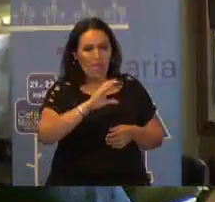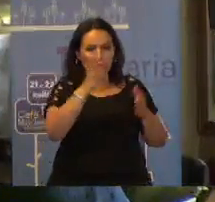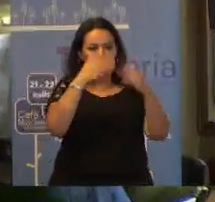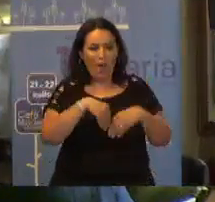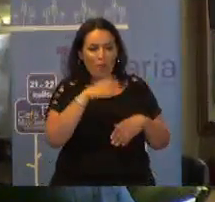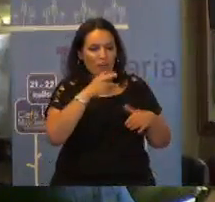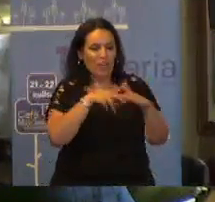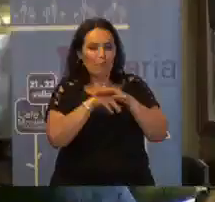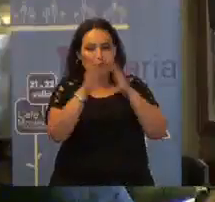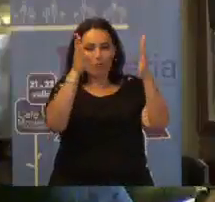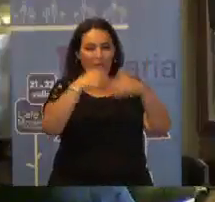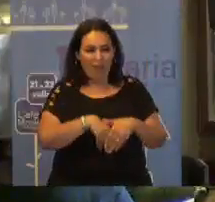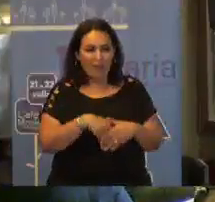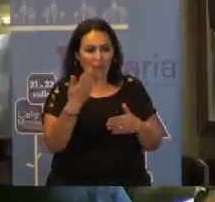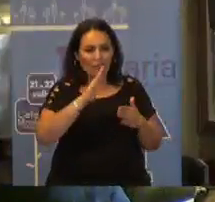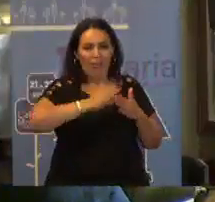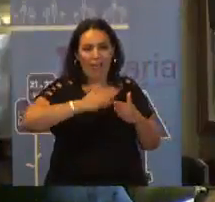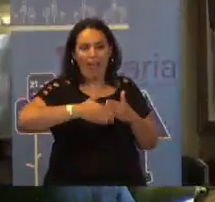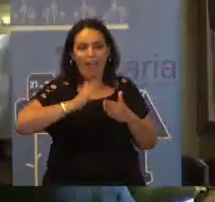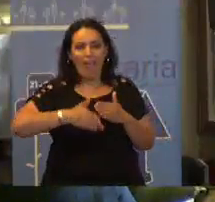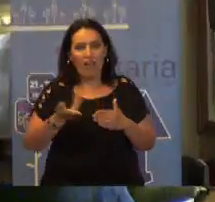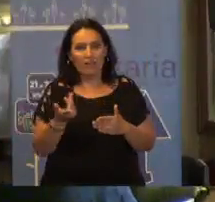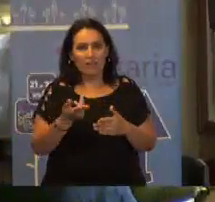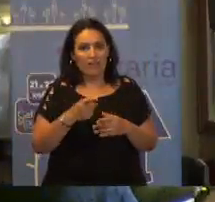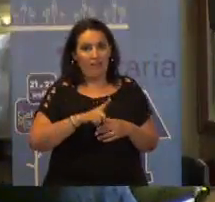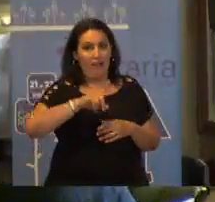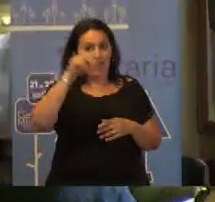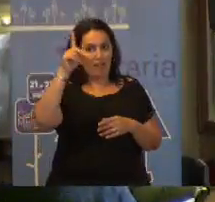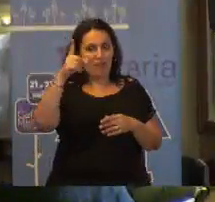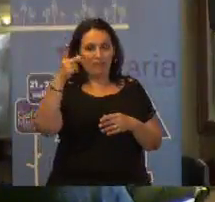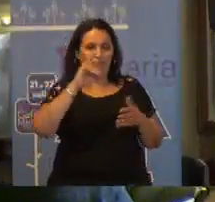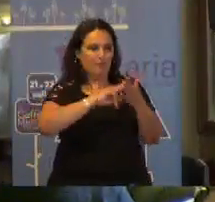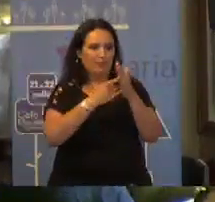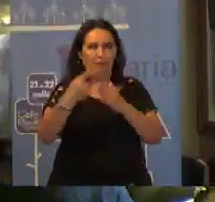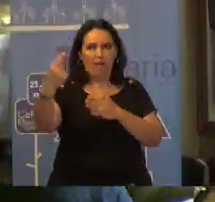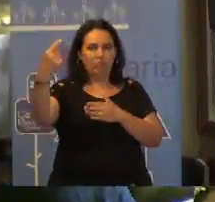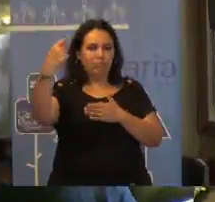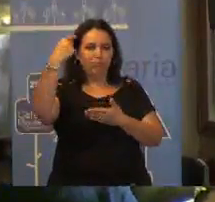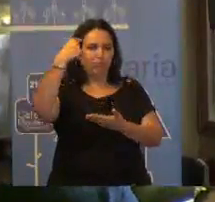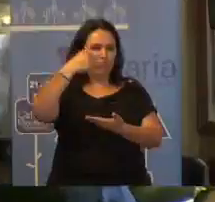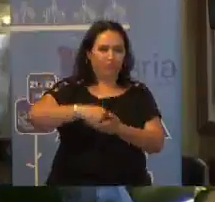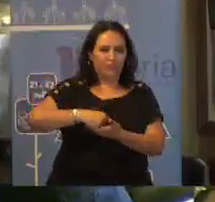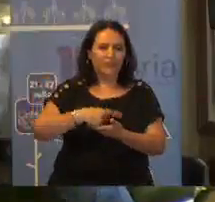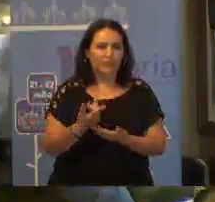de recursos e porque os van a condicionar desde arriba co sistema de financiación. Eso é todo.